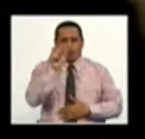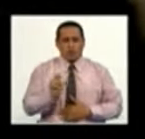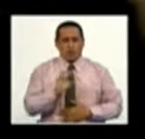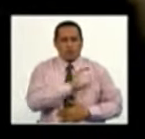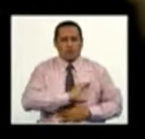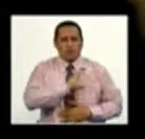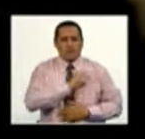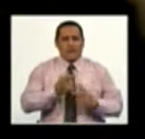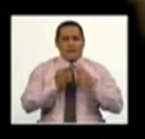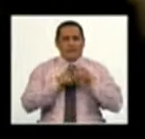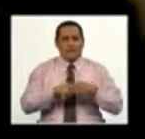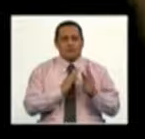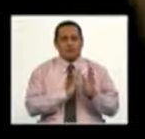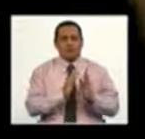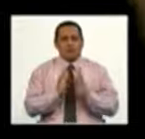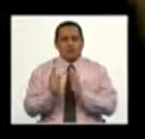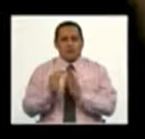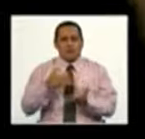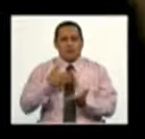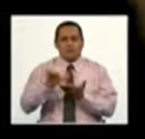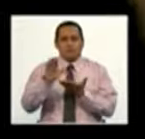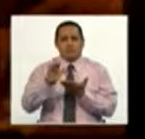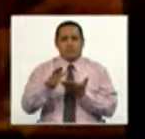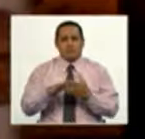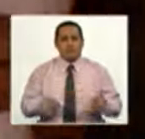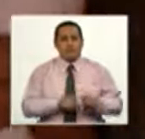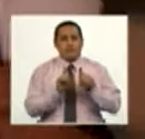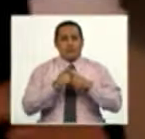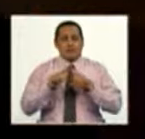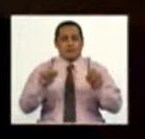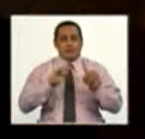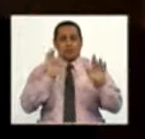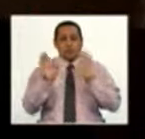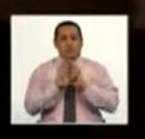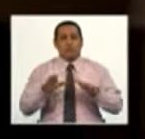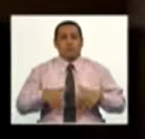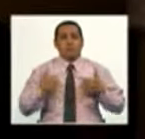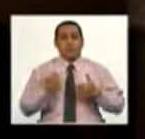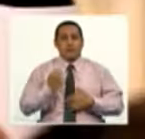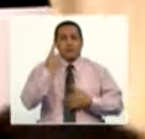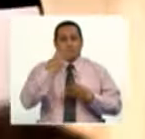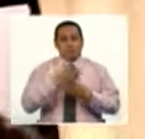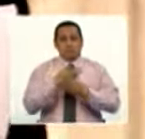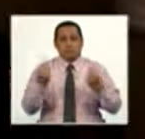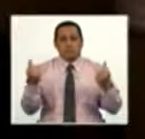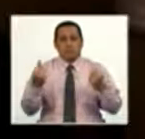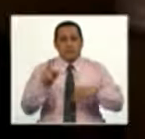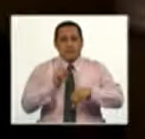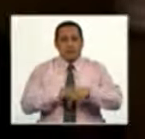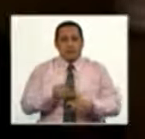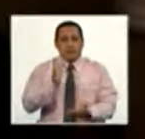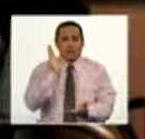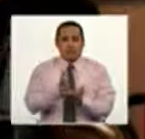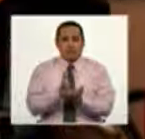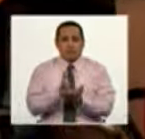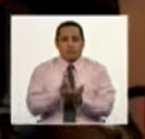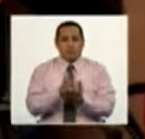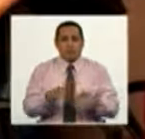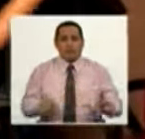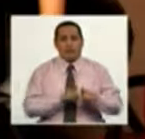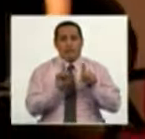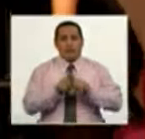de conducta, a iniciar el procedimiento de despido, ya que de lo contrario podría extinguirse su derecho de